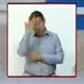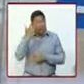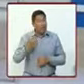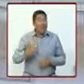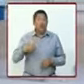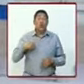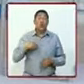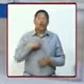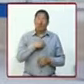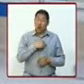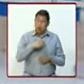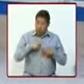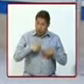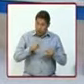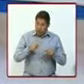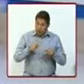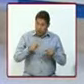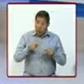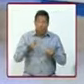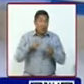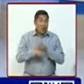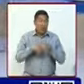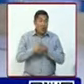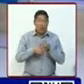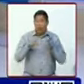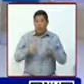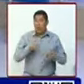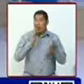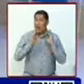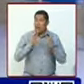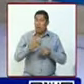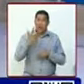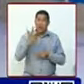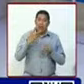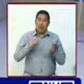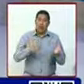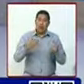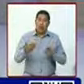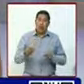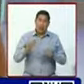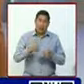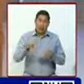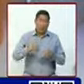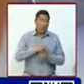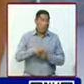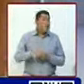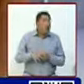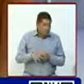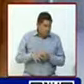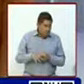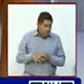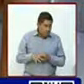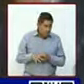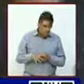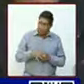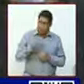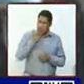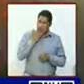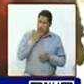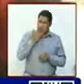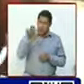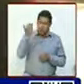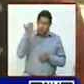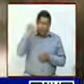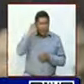Continúa entre nosotros y sigue matando a algunas personas. Ayer hablábamos de 3 muertes por COVID-19 y eso que ocurrió hace